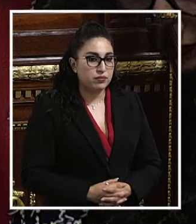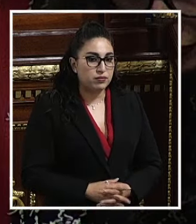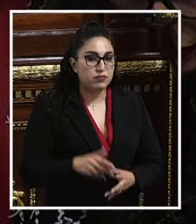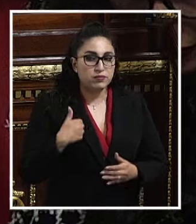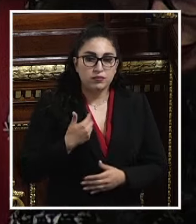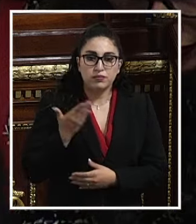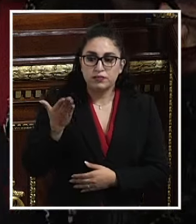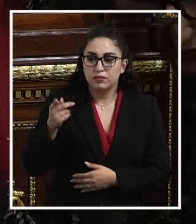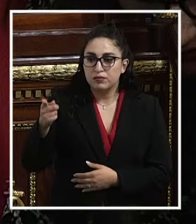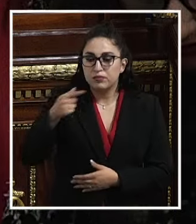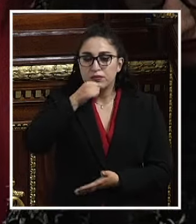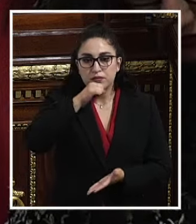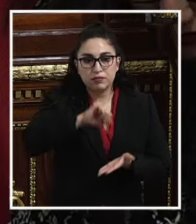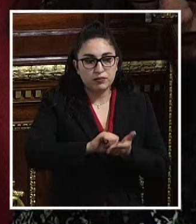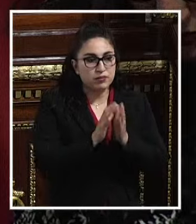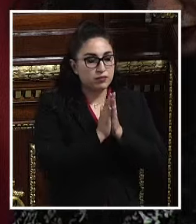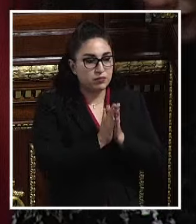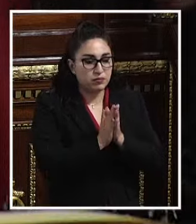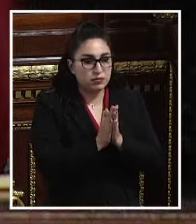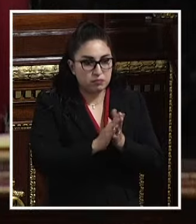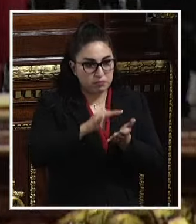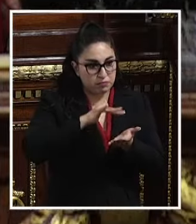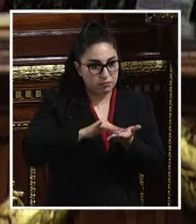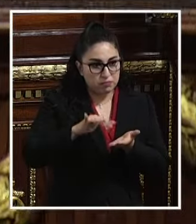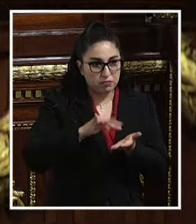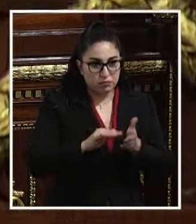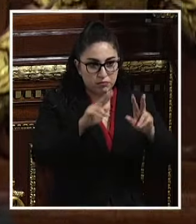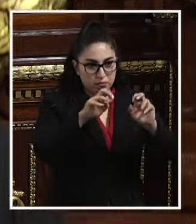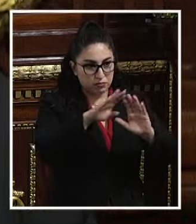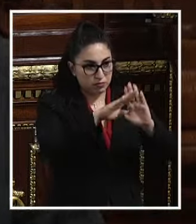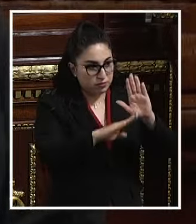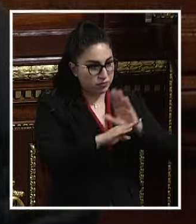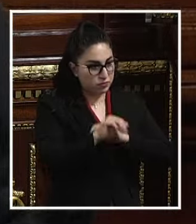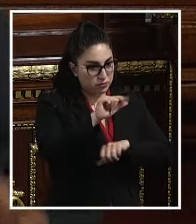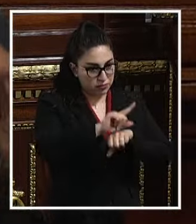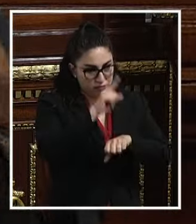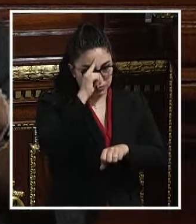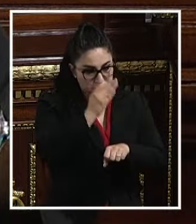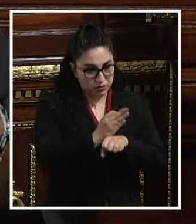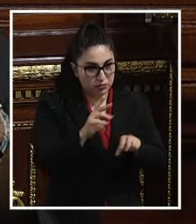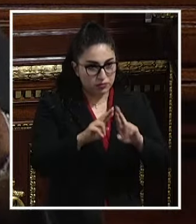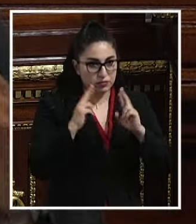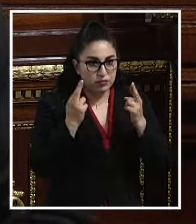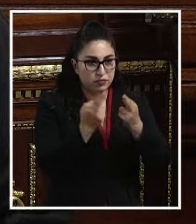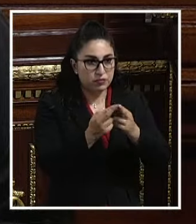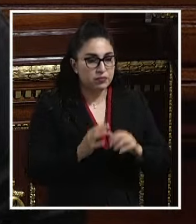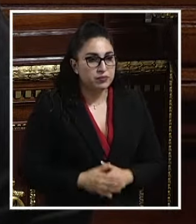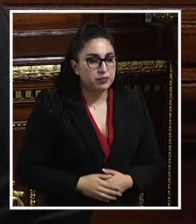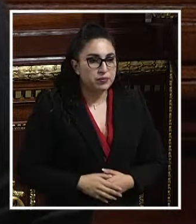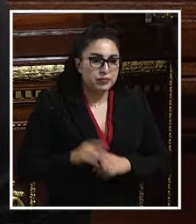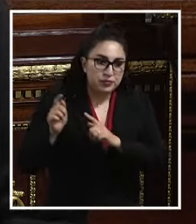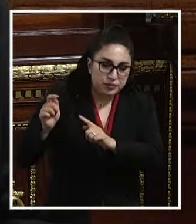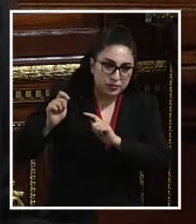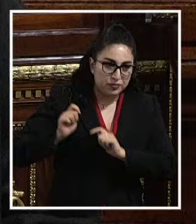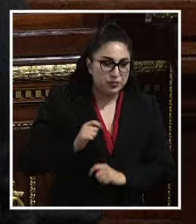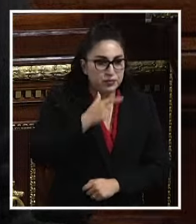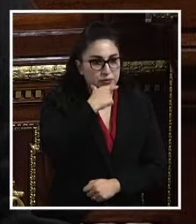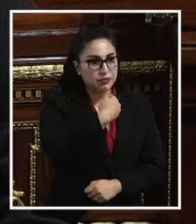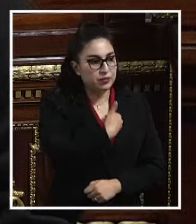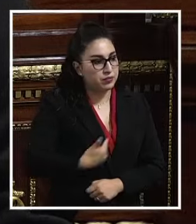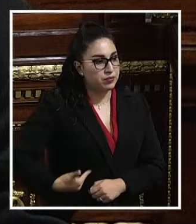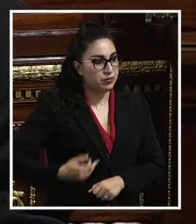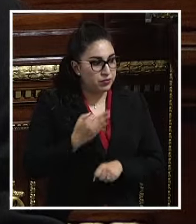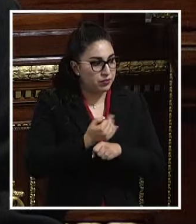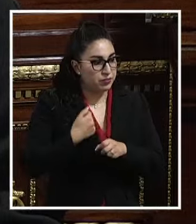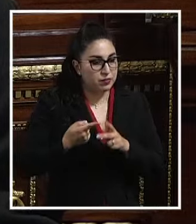Proceda la Secretaría a dar lectura al orden del día de esta sesión. Por instrucciones de la Presidencia,